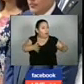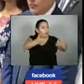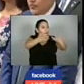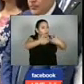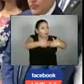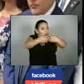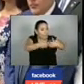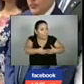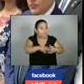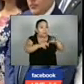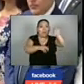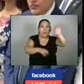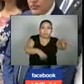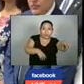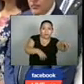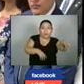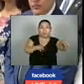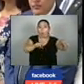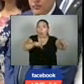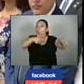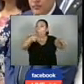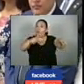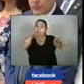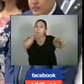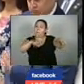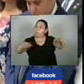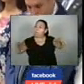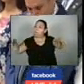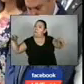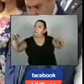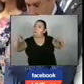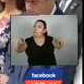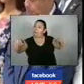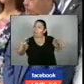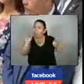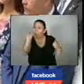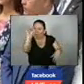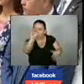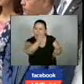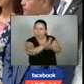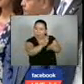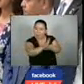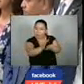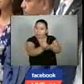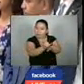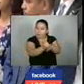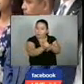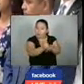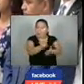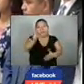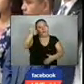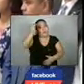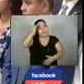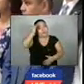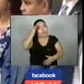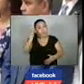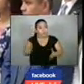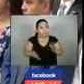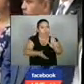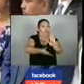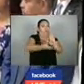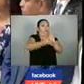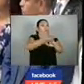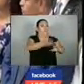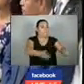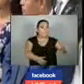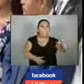tienen sucursales y filiales a lo largo y ancho del país terminan pagando lo mismo y sabemos que sus ingresos no son